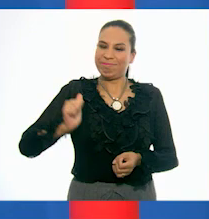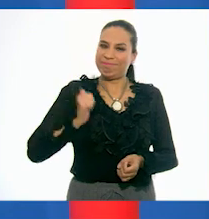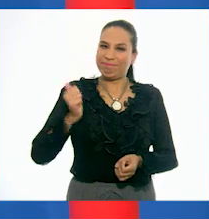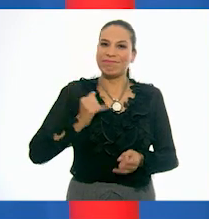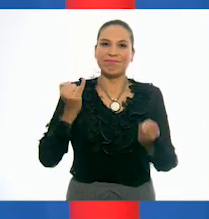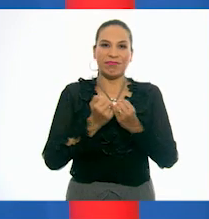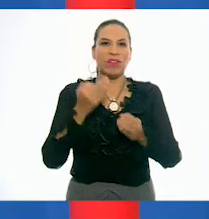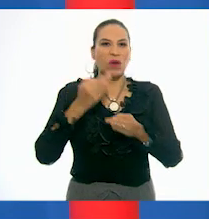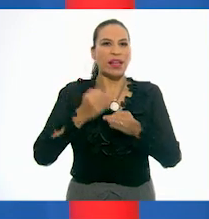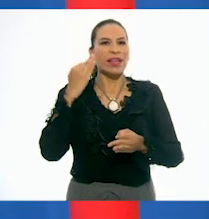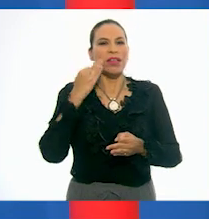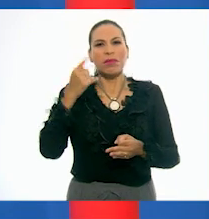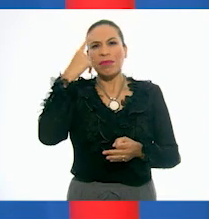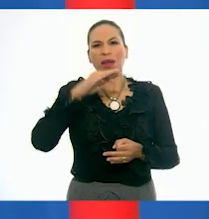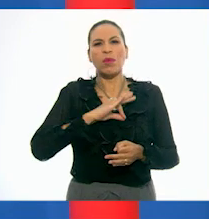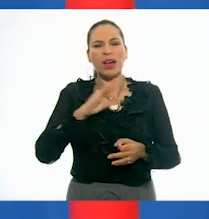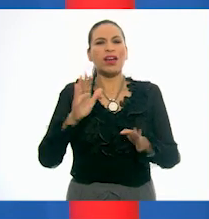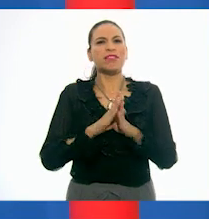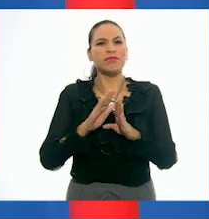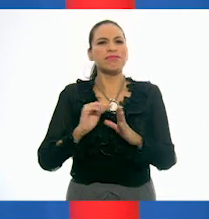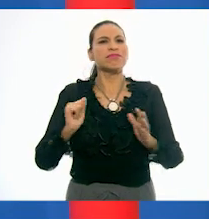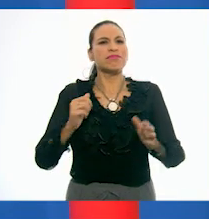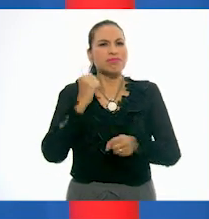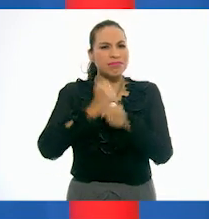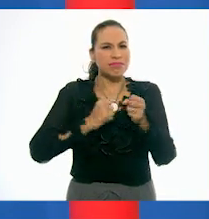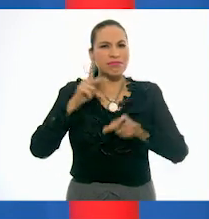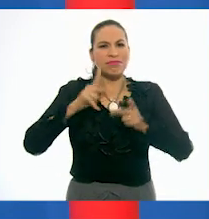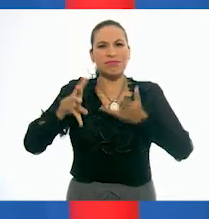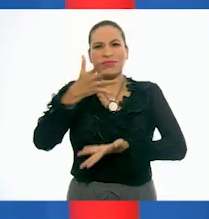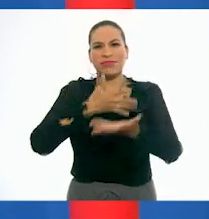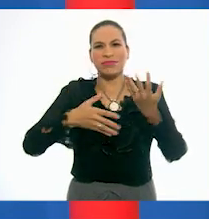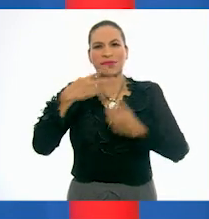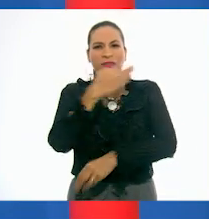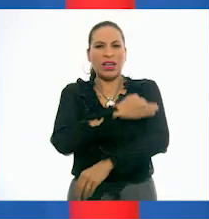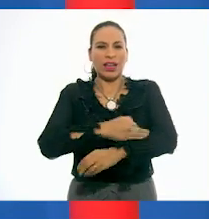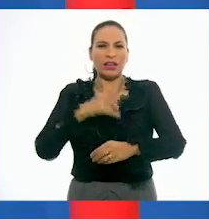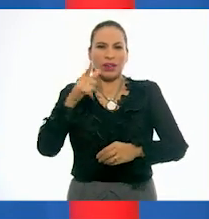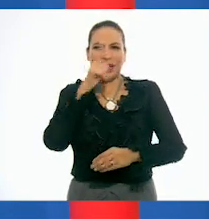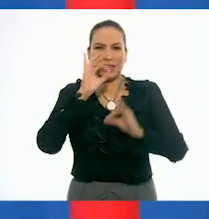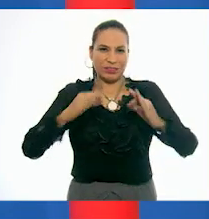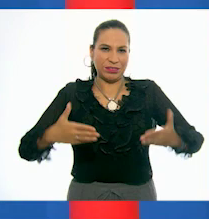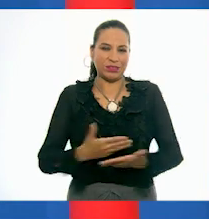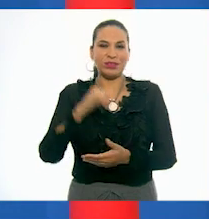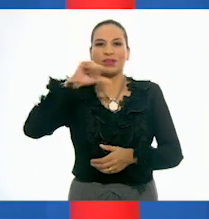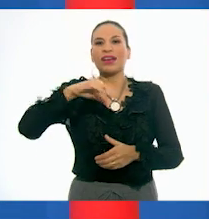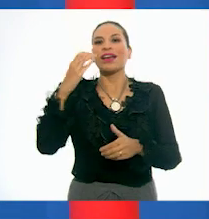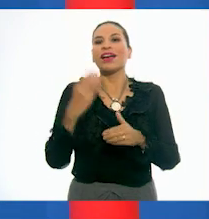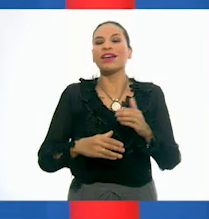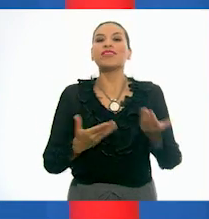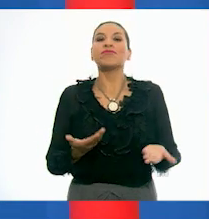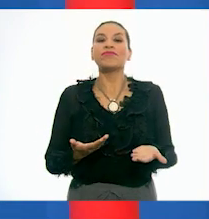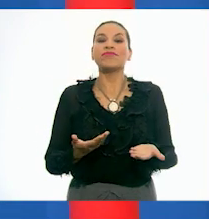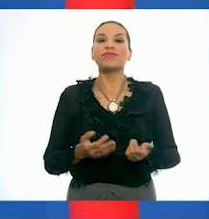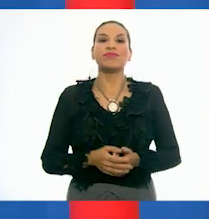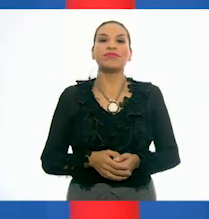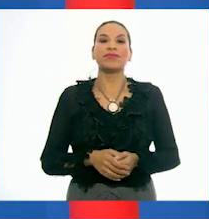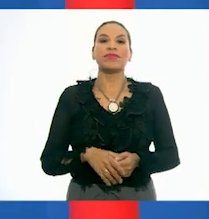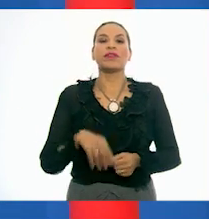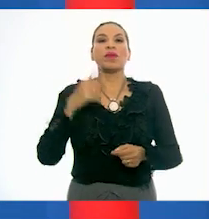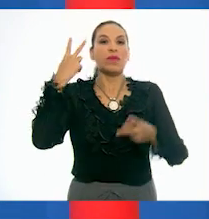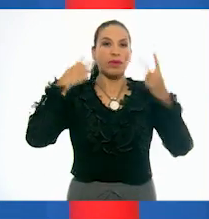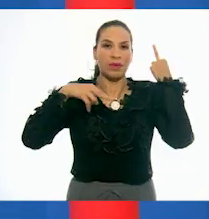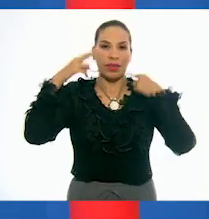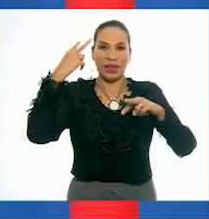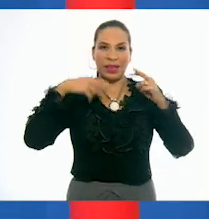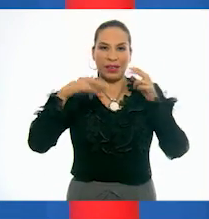aprovecha también este momento para practicarla y platica con tu familia en tu lengua materna. Por hoy hemos terminado con de los viajes